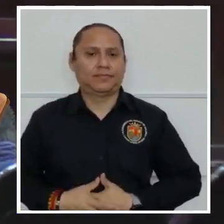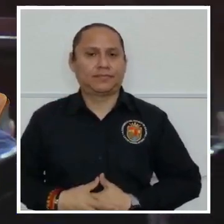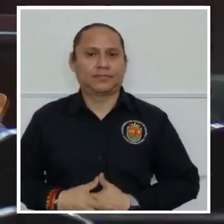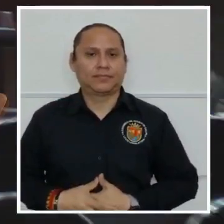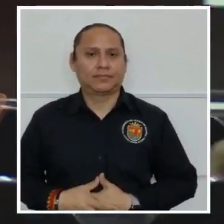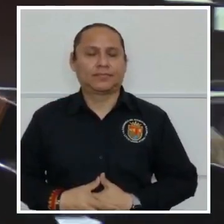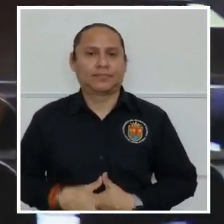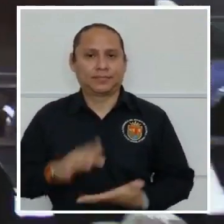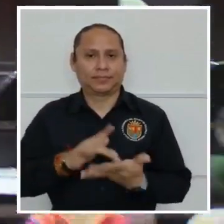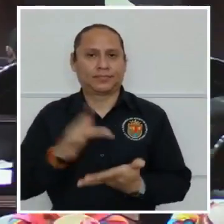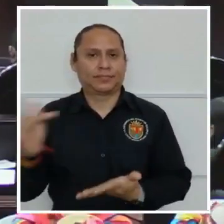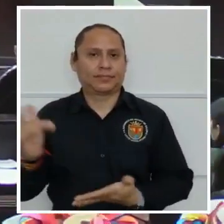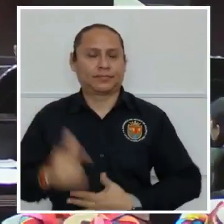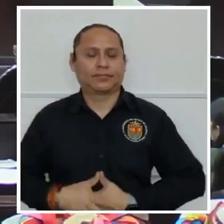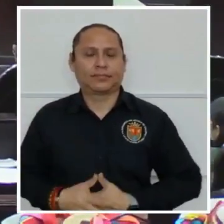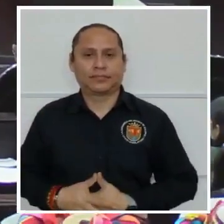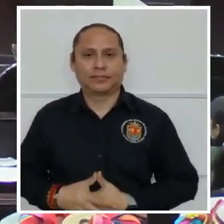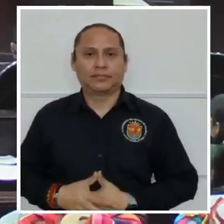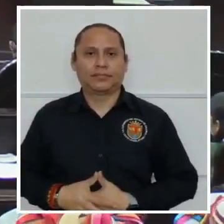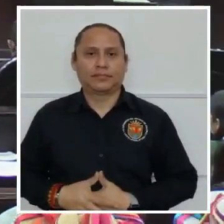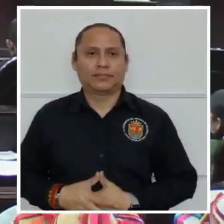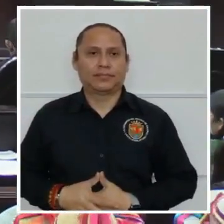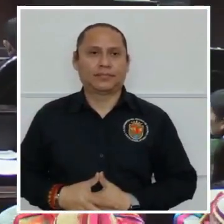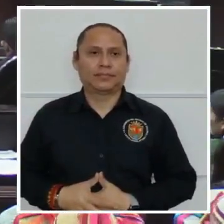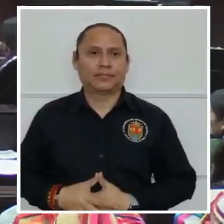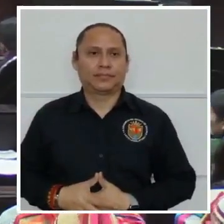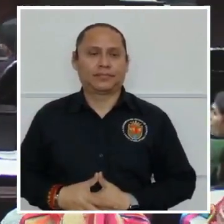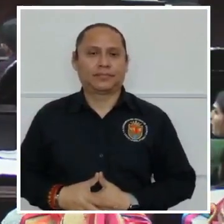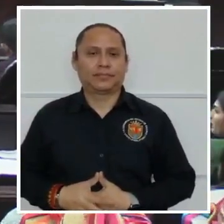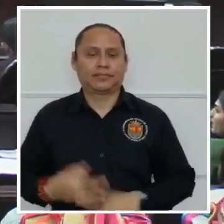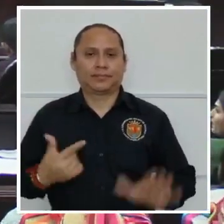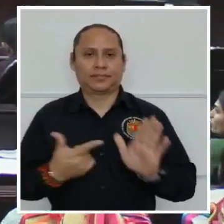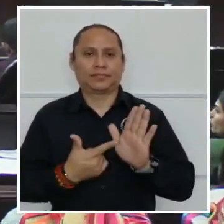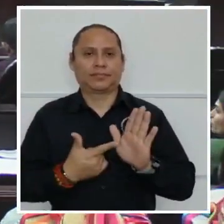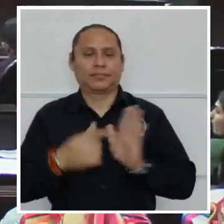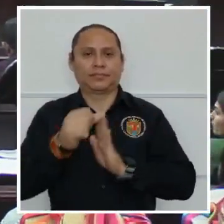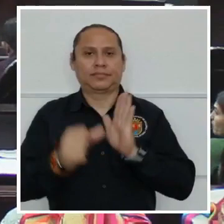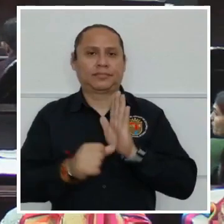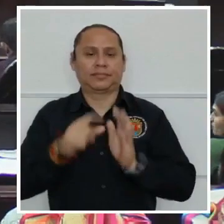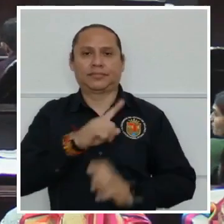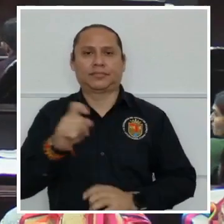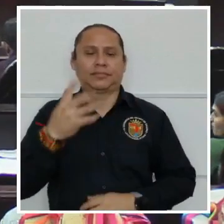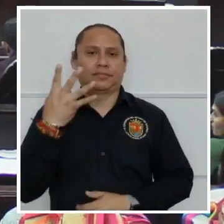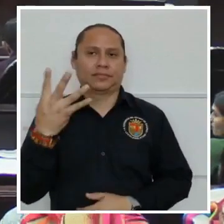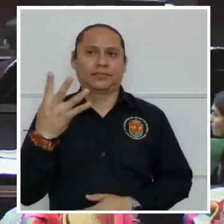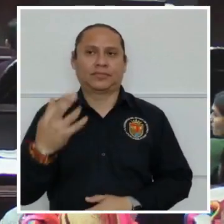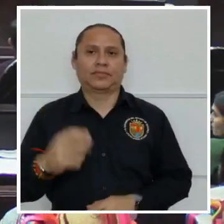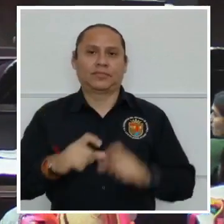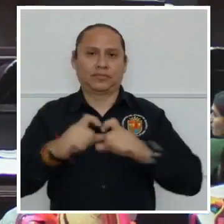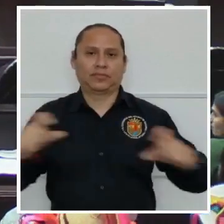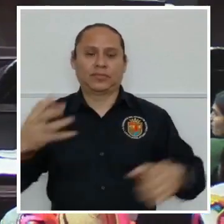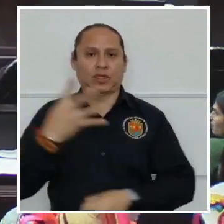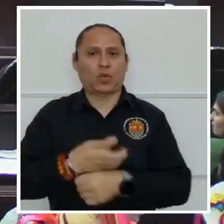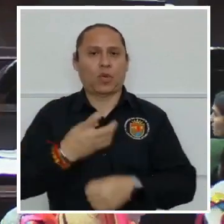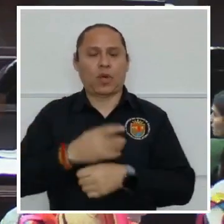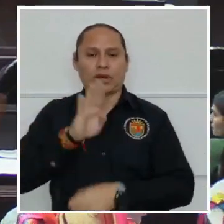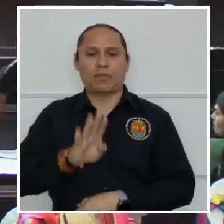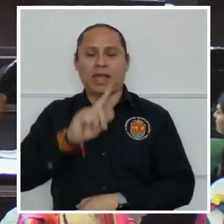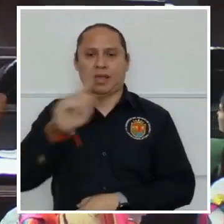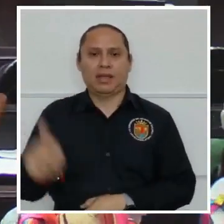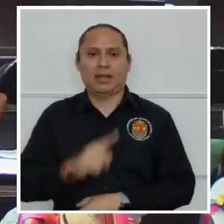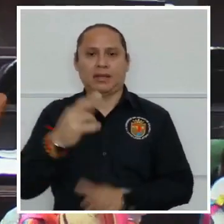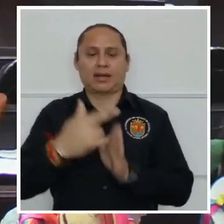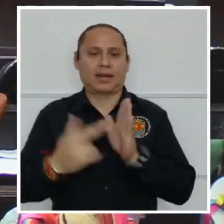presidenta. Gracias, diputada secretaria. Con fundamento en el artículo 104, fracción cuarta, inciso B del